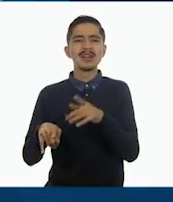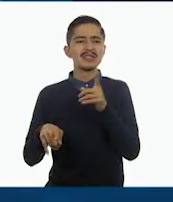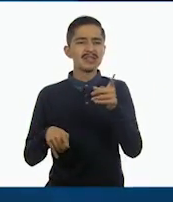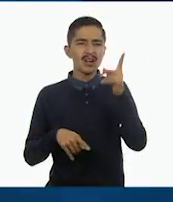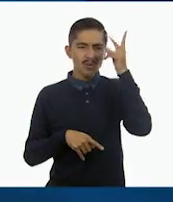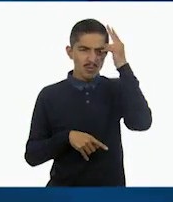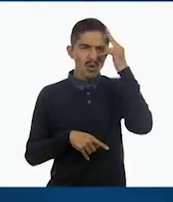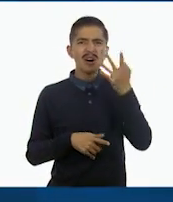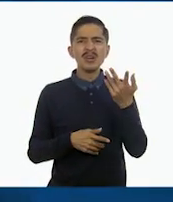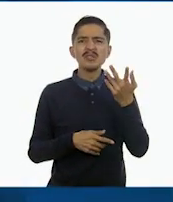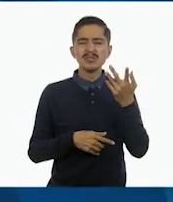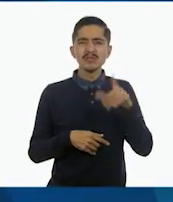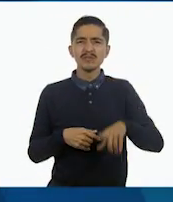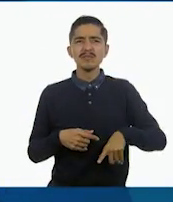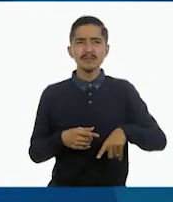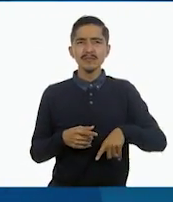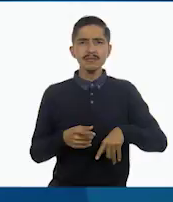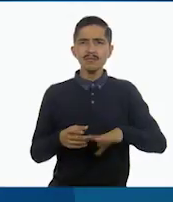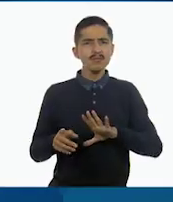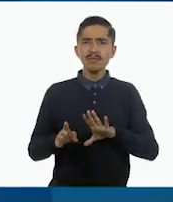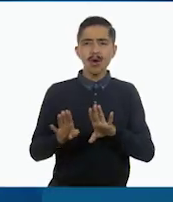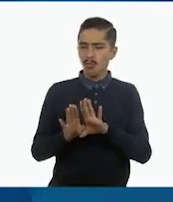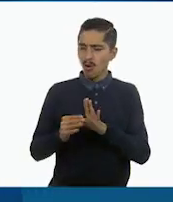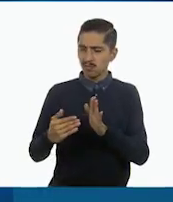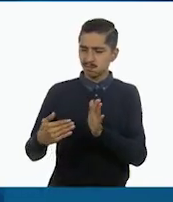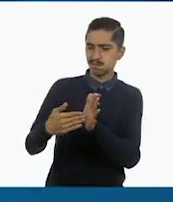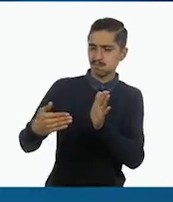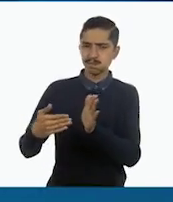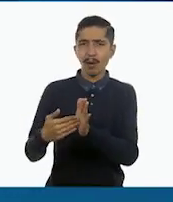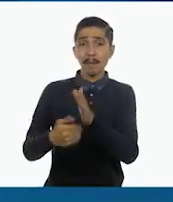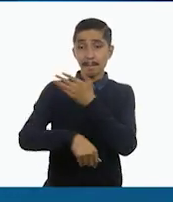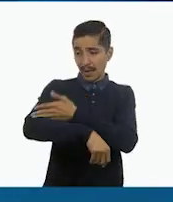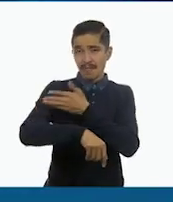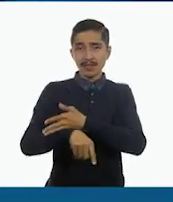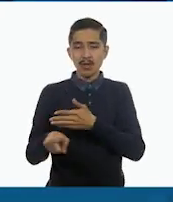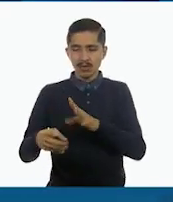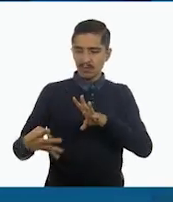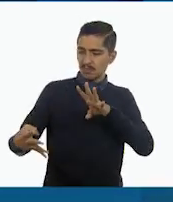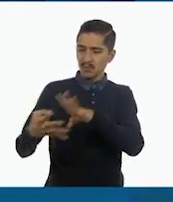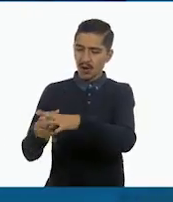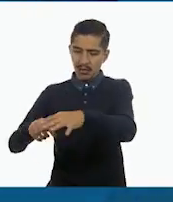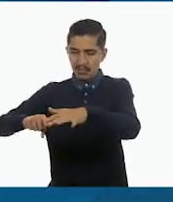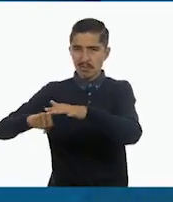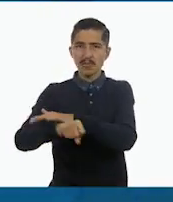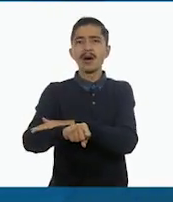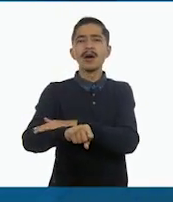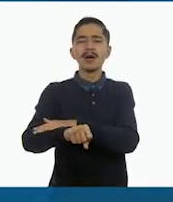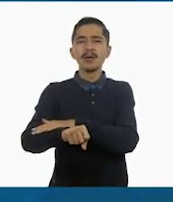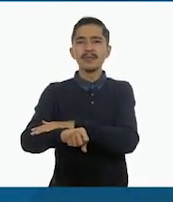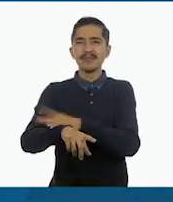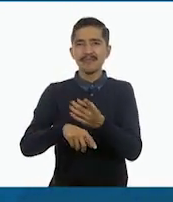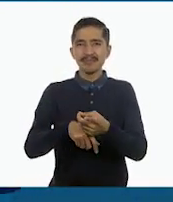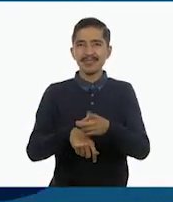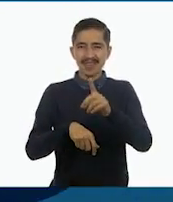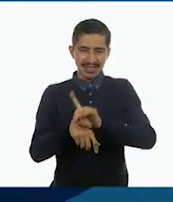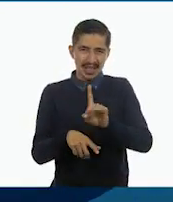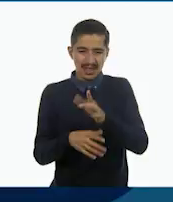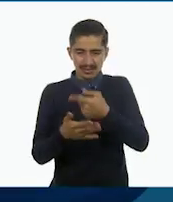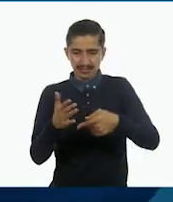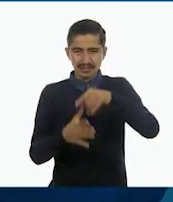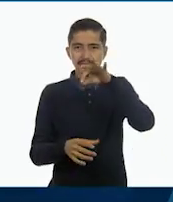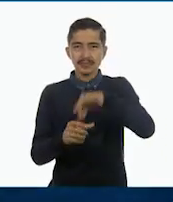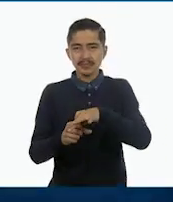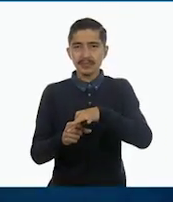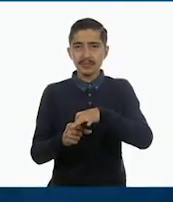a obstaculizarlo. Madero fue encarcelado mientras se celebraban las elecciones